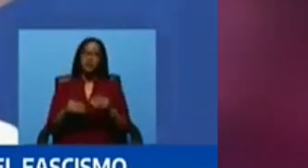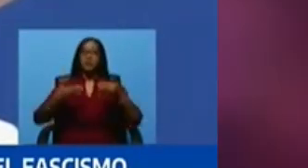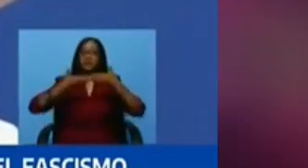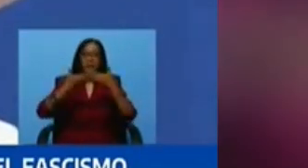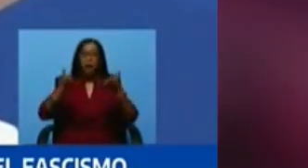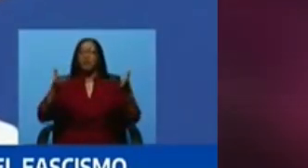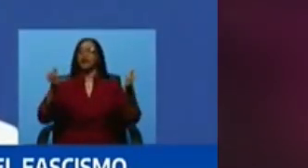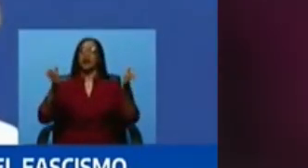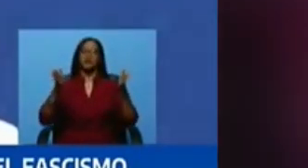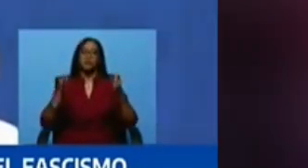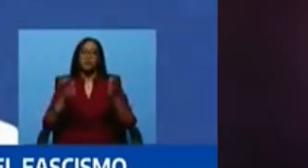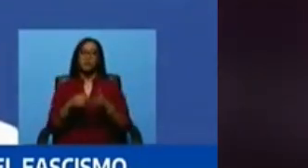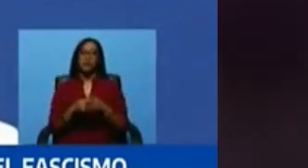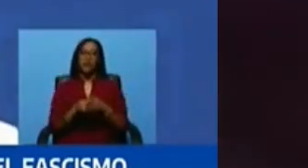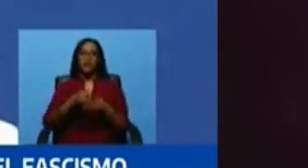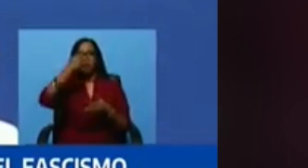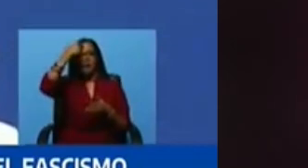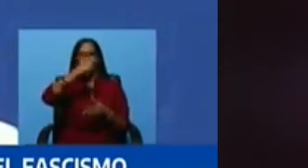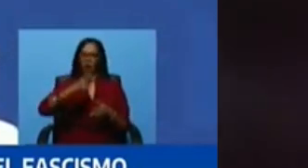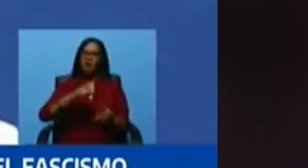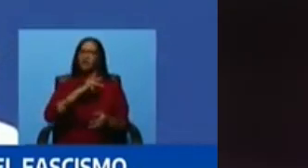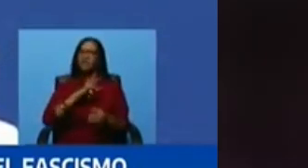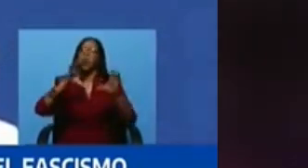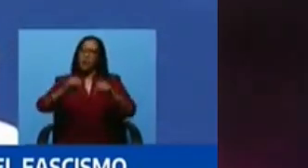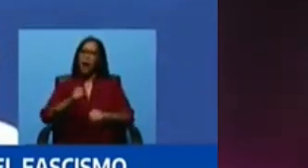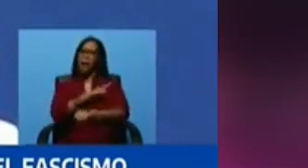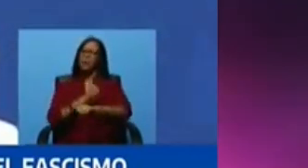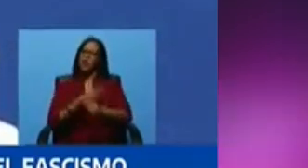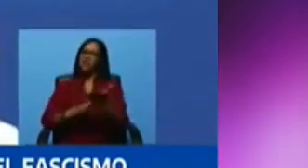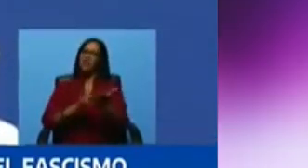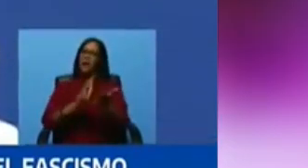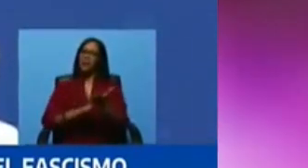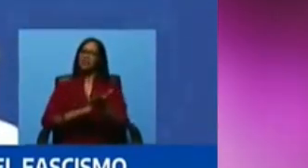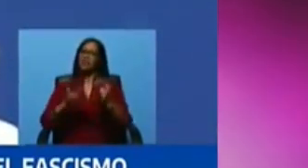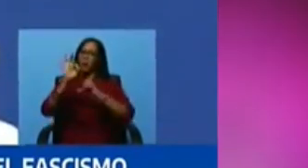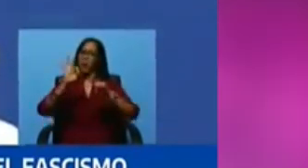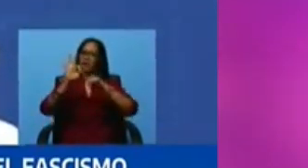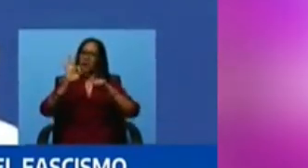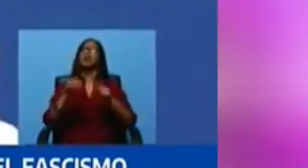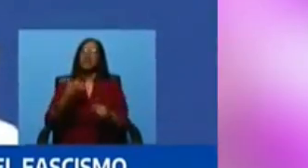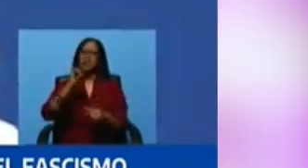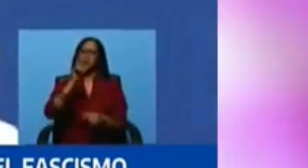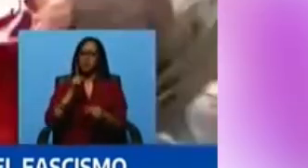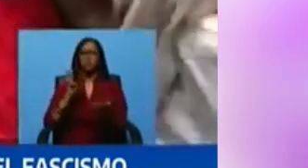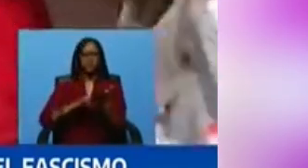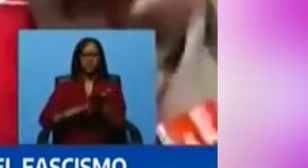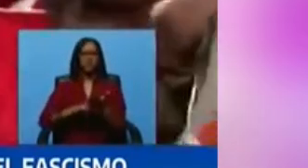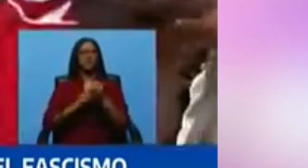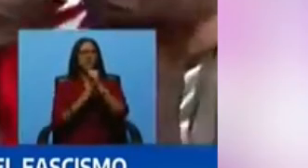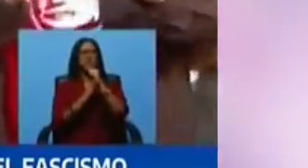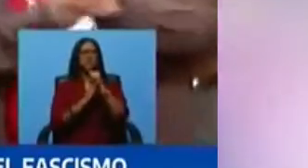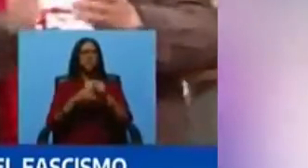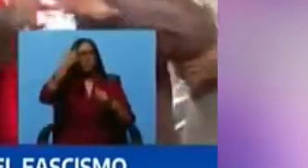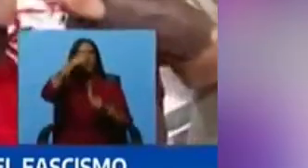grandes alamedas y el pueblo de Chile tomará el poder verdaderamente en la moneda. Y habrá un verdadero líder para el pueblo de